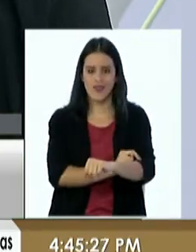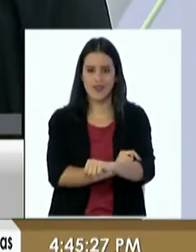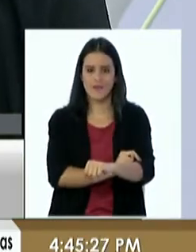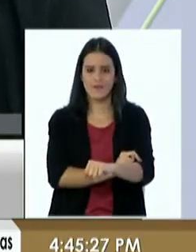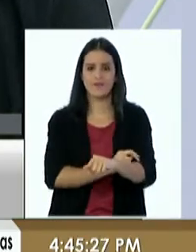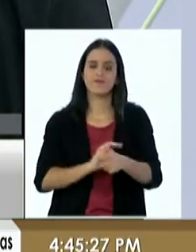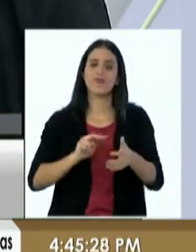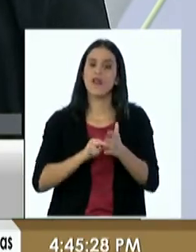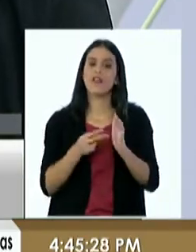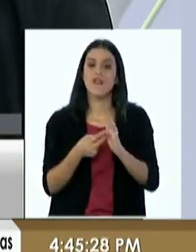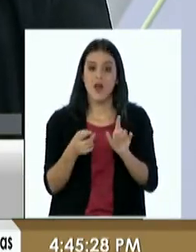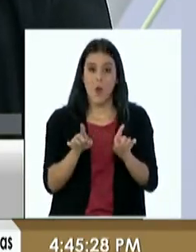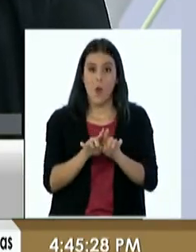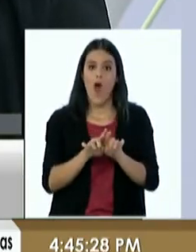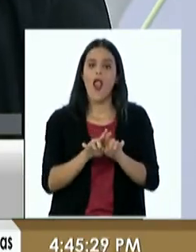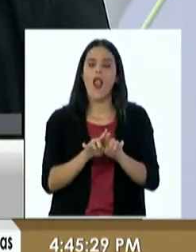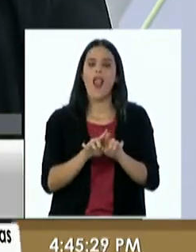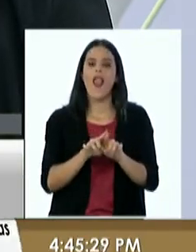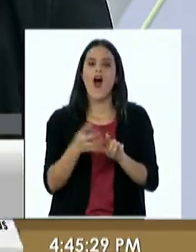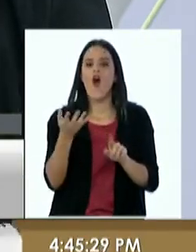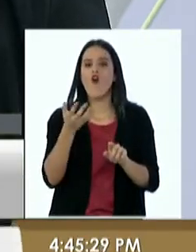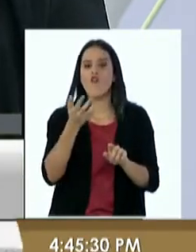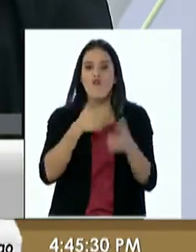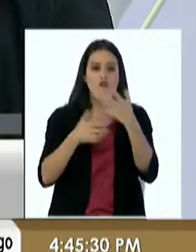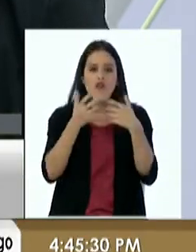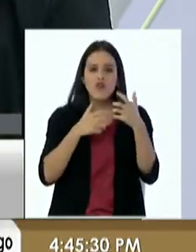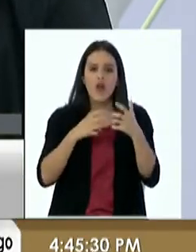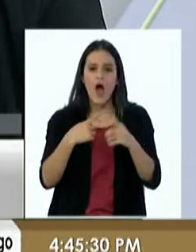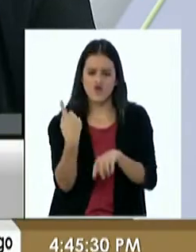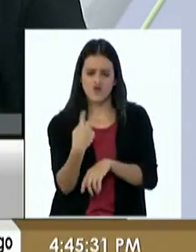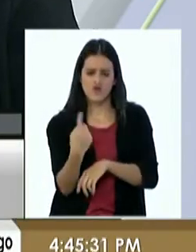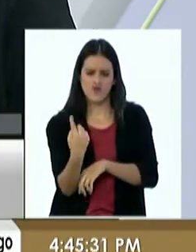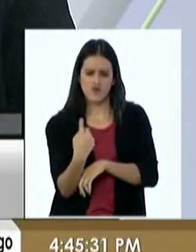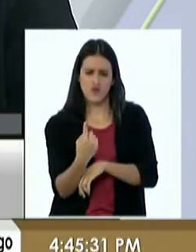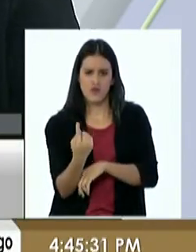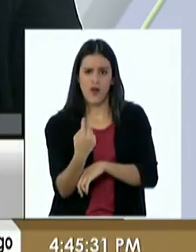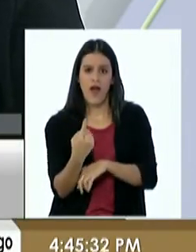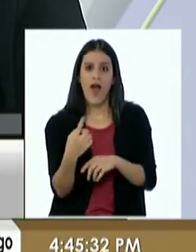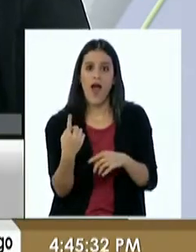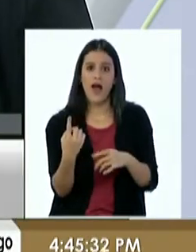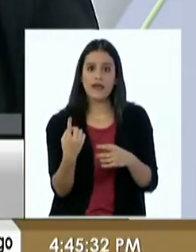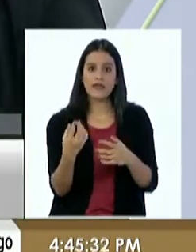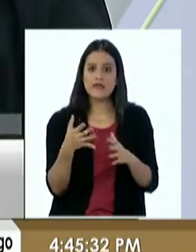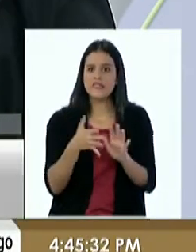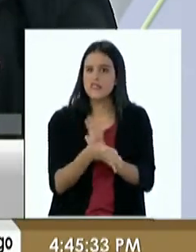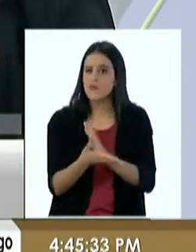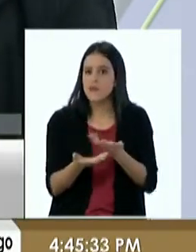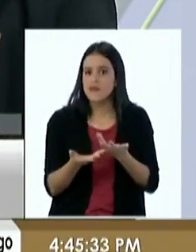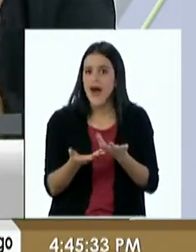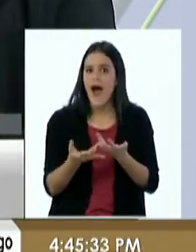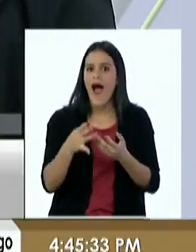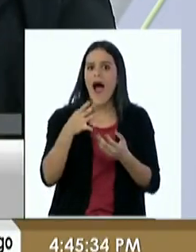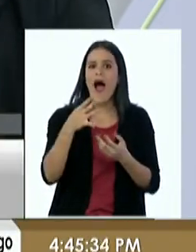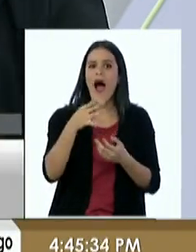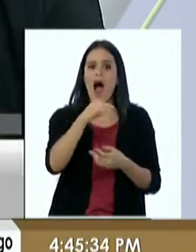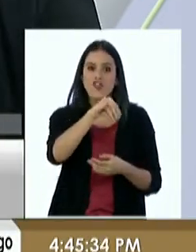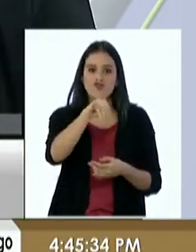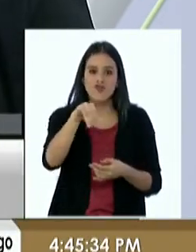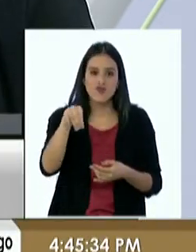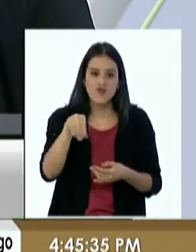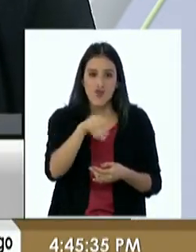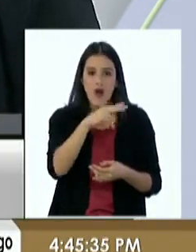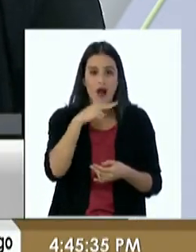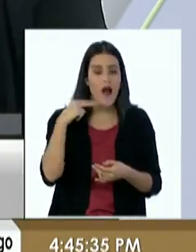somete es la fruta el proceso de licuado con el agua libera más azúcar entonces le estás dando mucha más